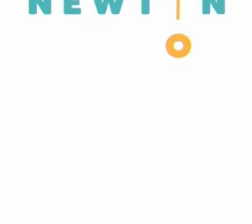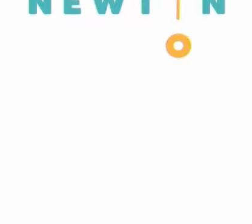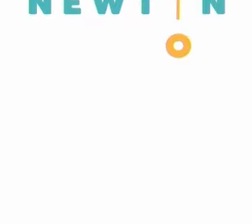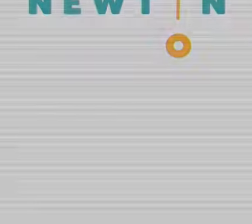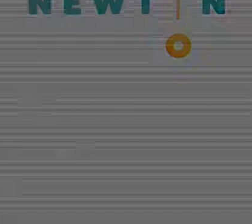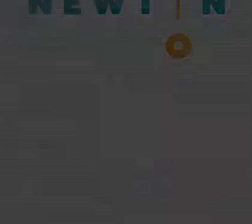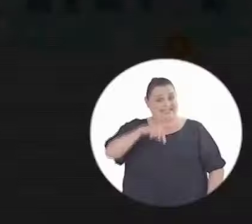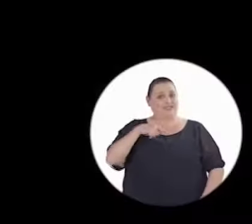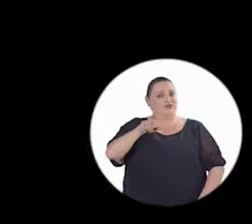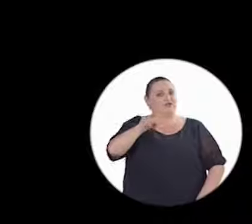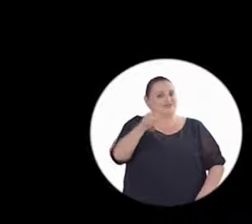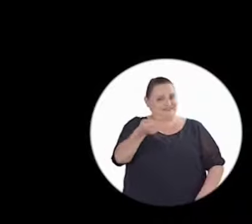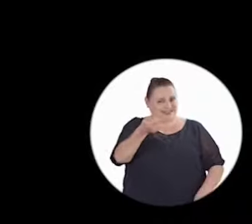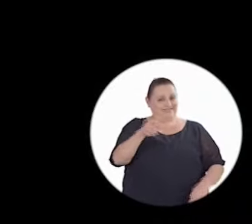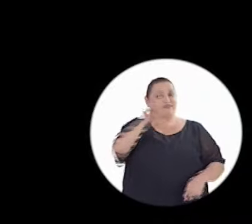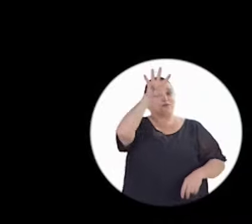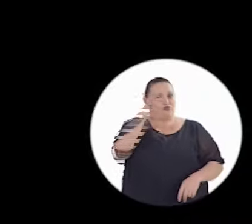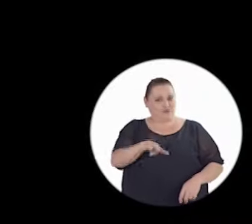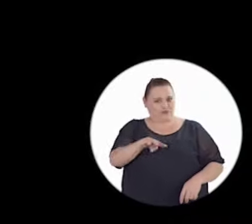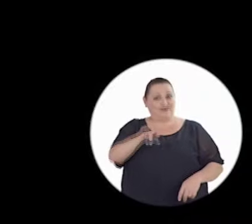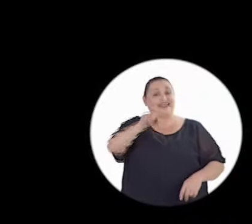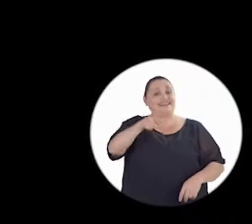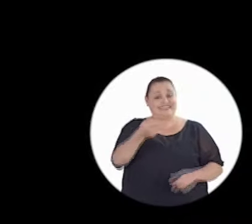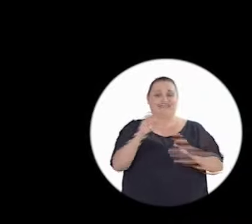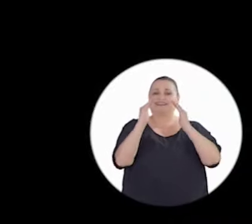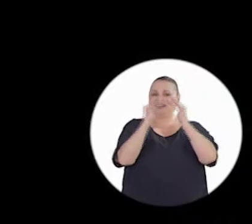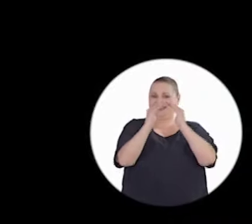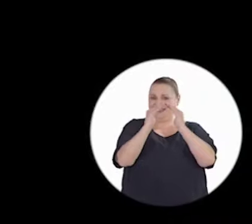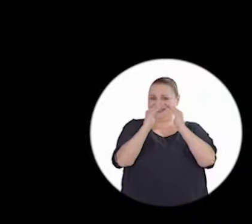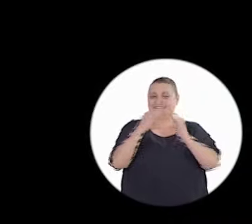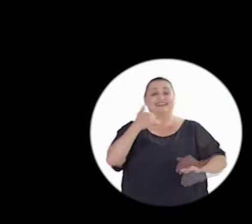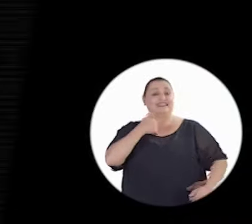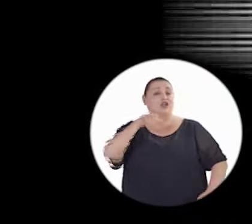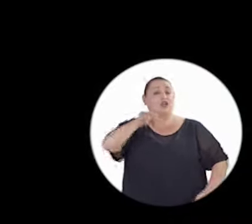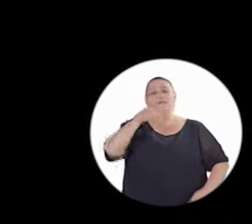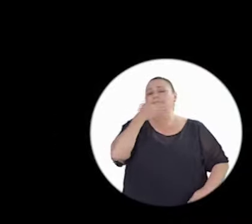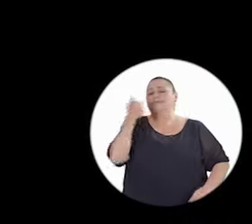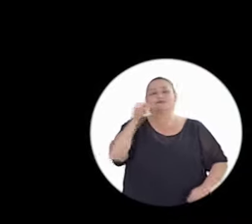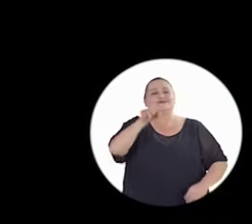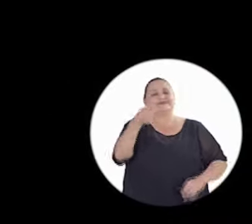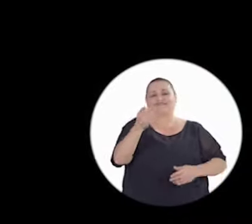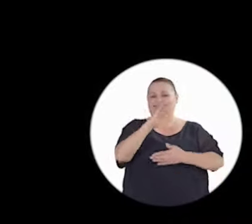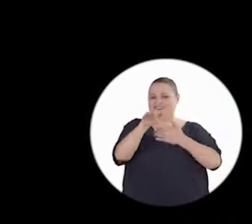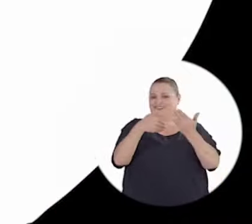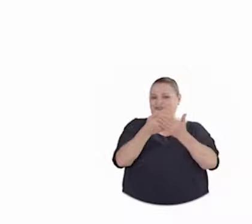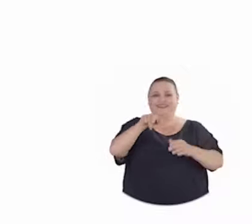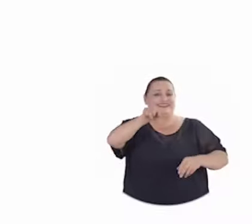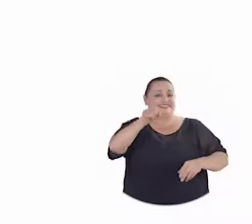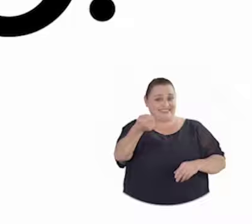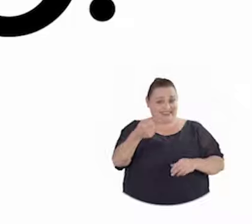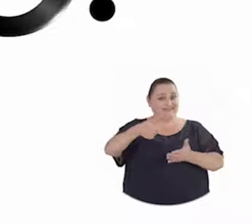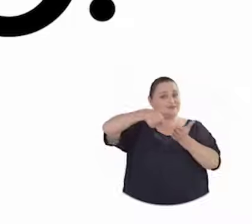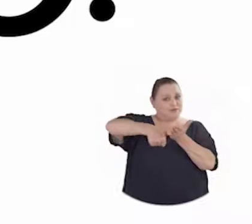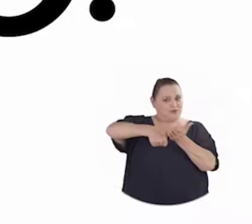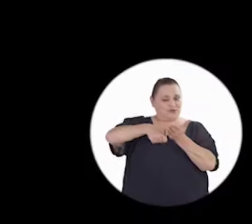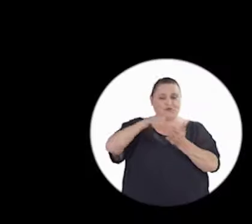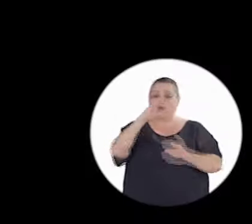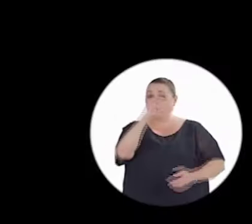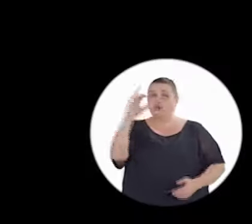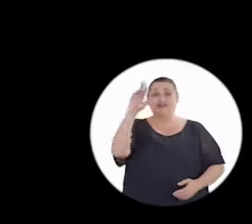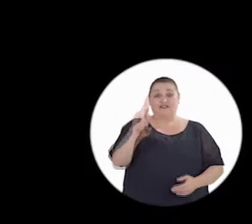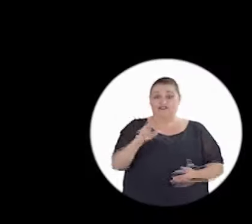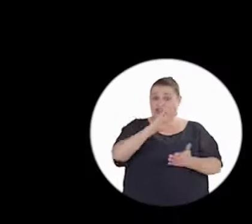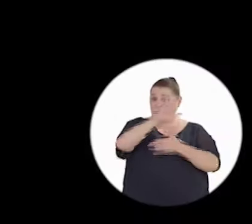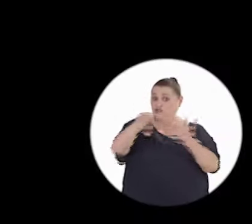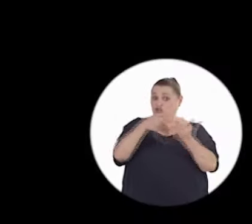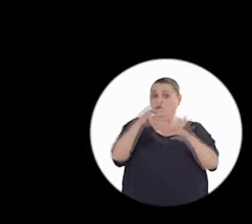www.ifedvirtual.tse.go.cr. Aquí tengo la llave del portón, la llave de la casa y tengo la mejor llave de todas, la llave del voto. En Costa